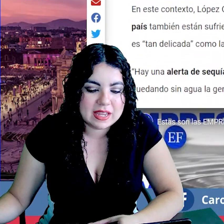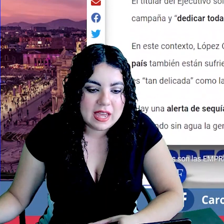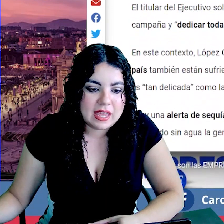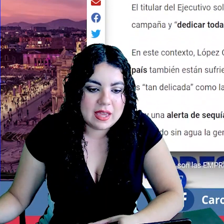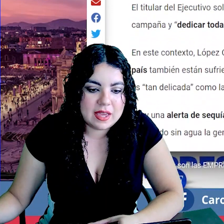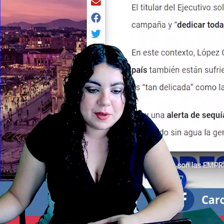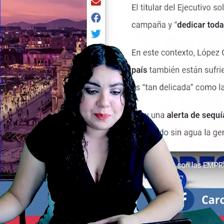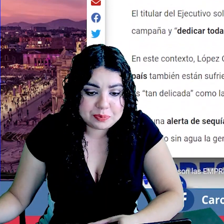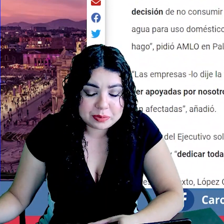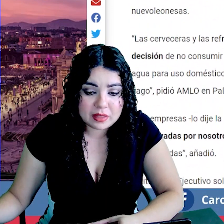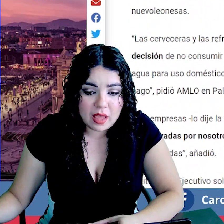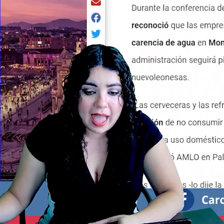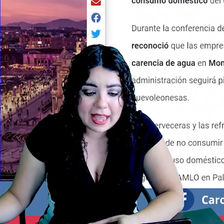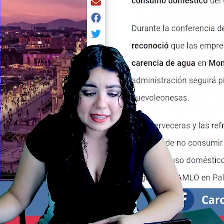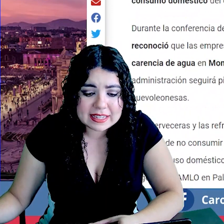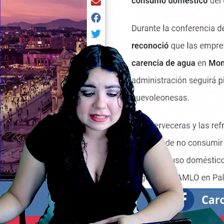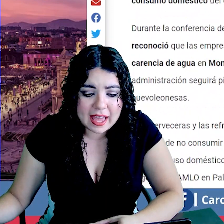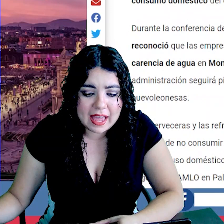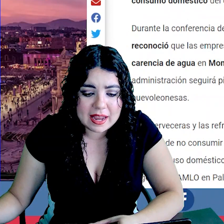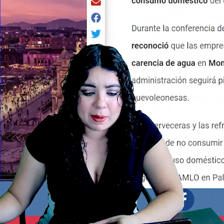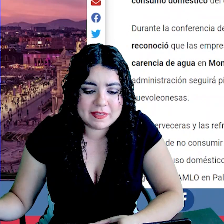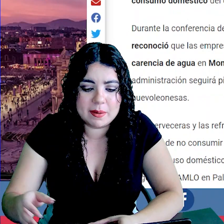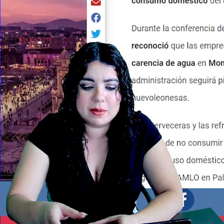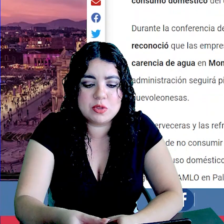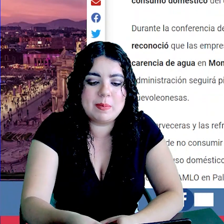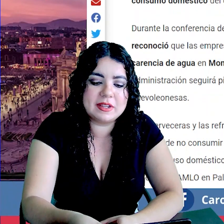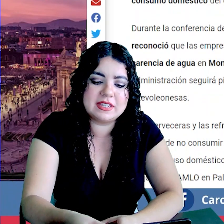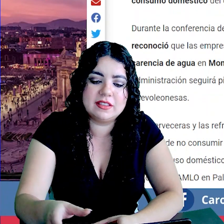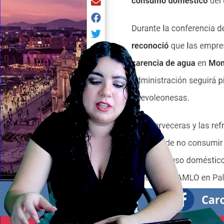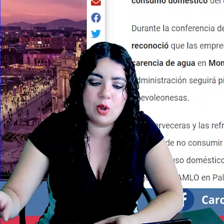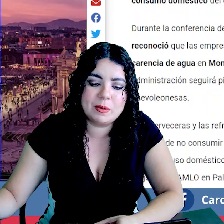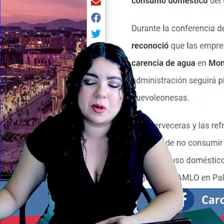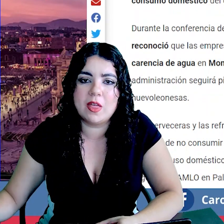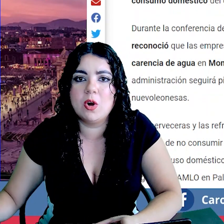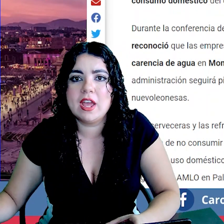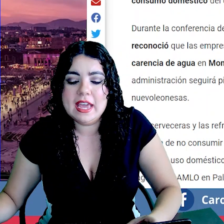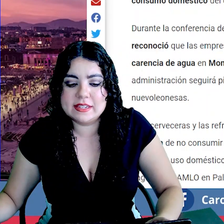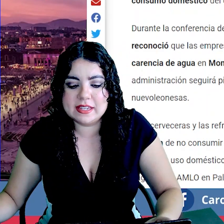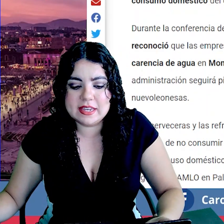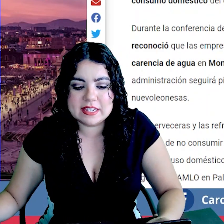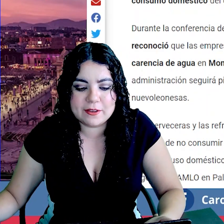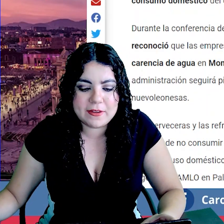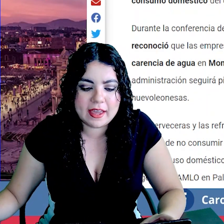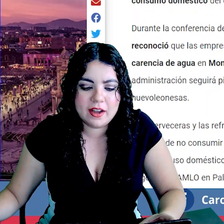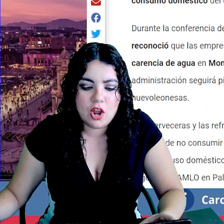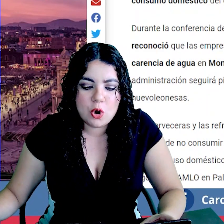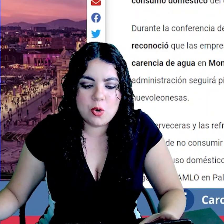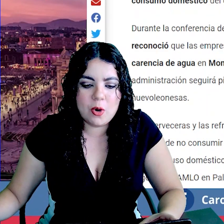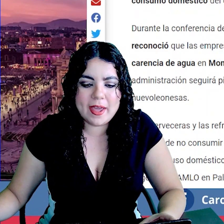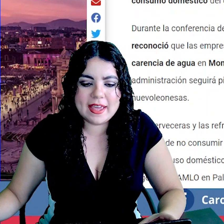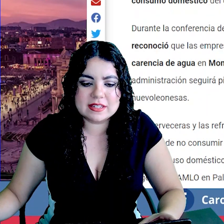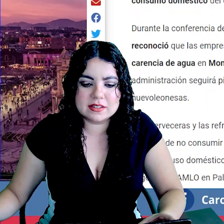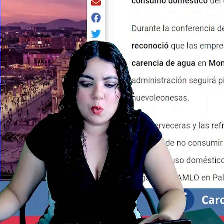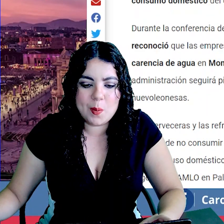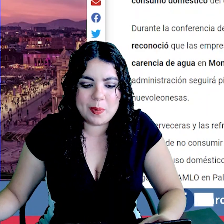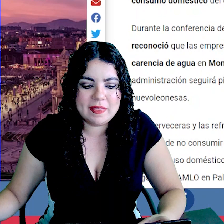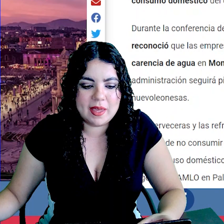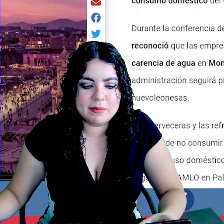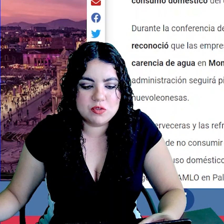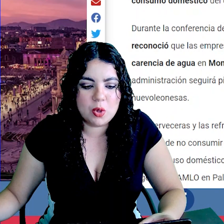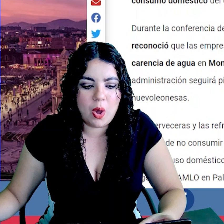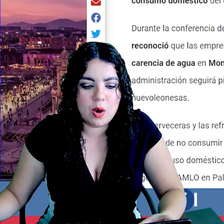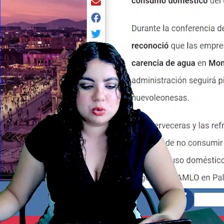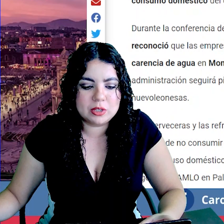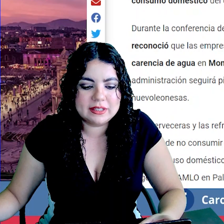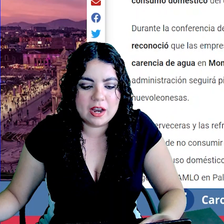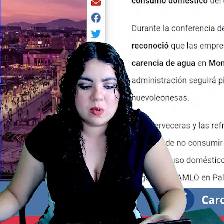afectadas. Aquí está el planteamiento del presidente López Obrador y si se fijan, no es un